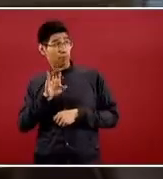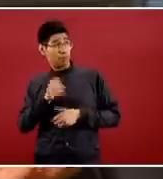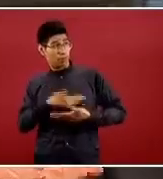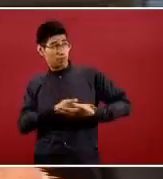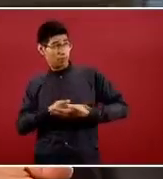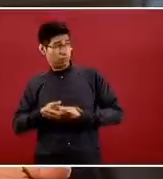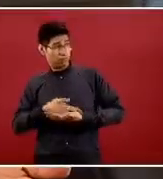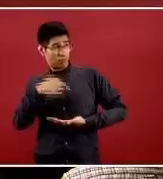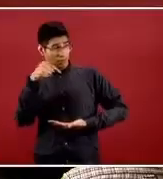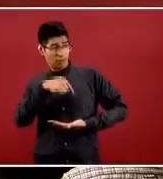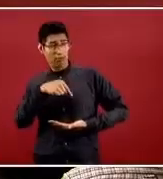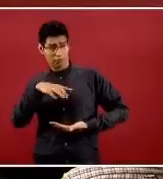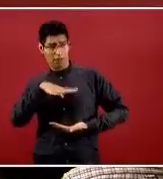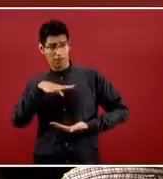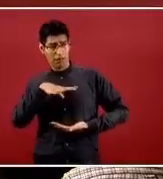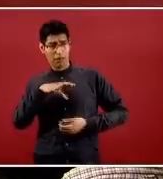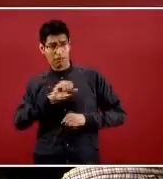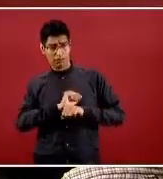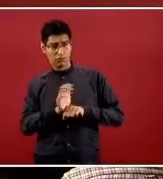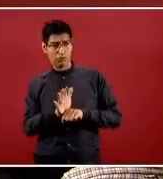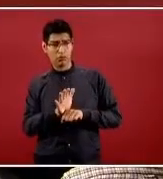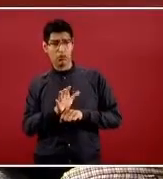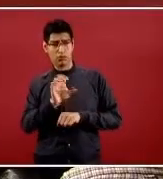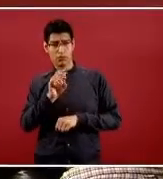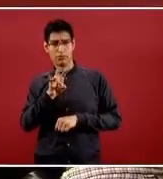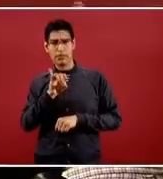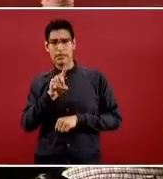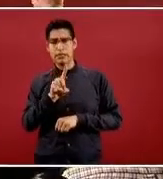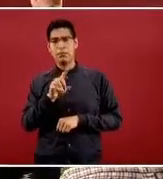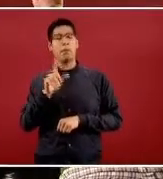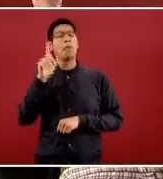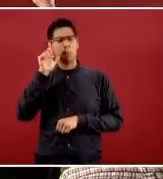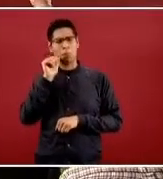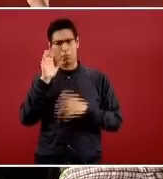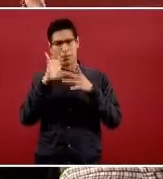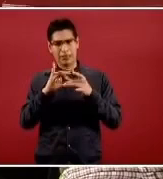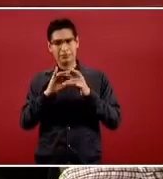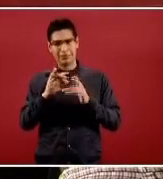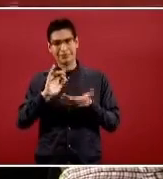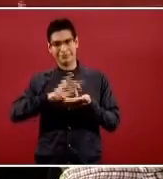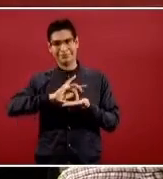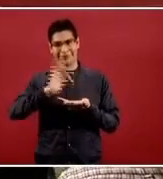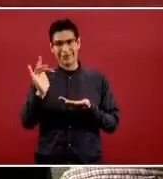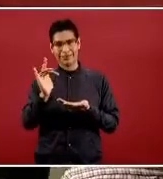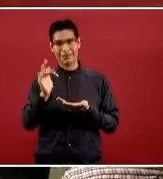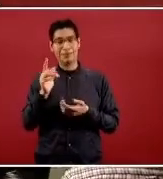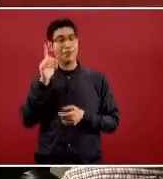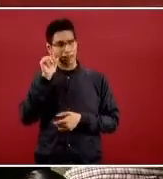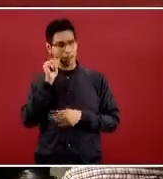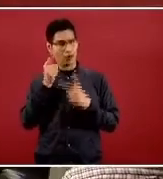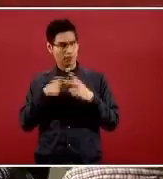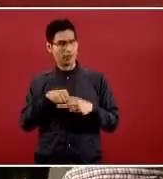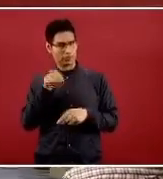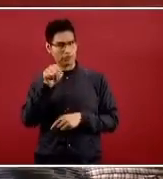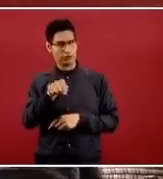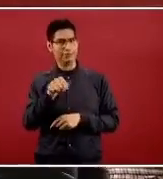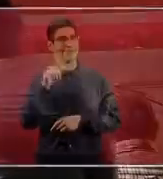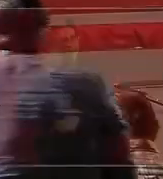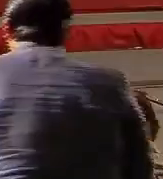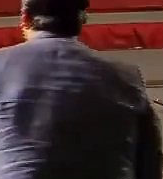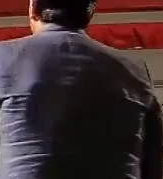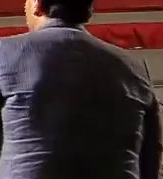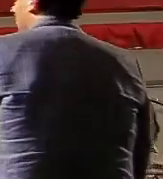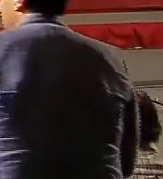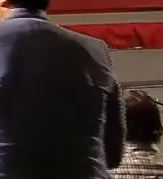bebé? Tengo información, pero lo documentamos y lo traemos mañana. Gracias. ¿De acuerdo? Muchas gracias. Empezamos con usted mañana. Gracias.